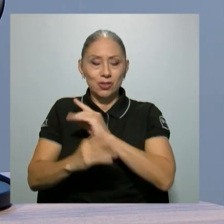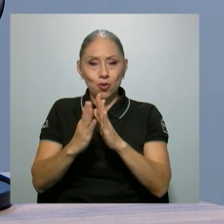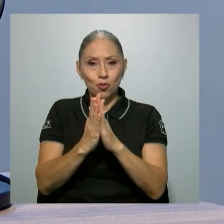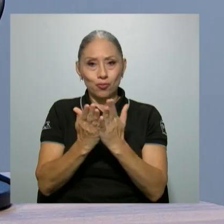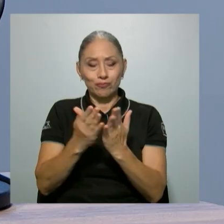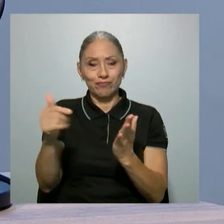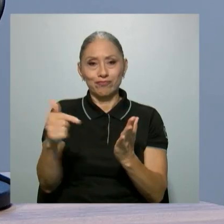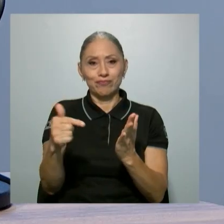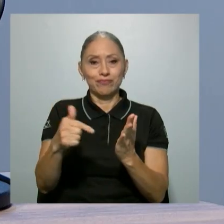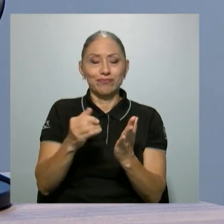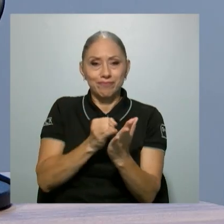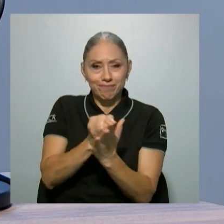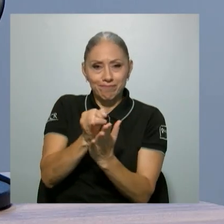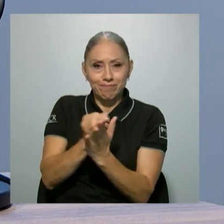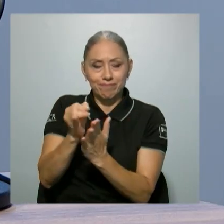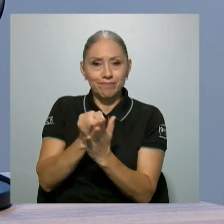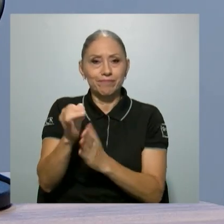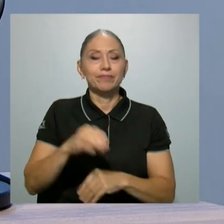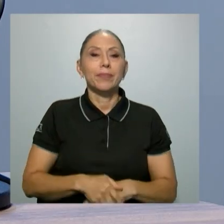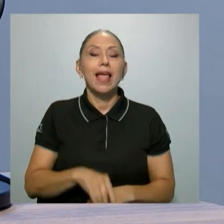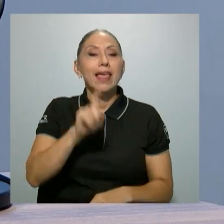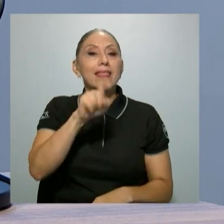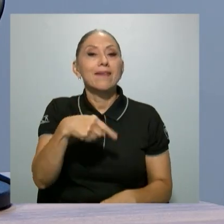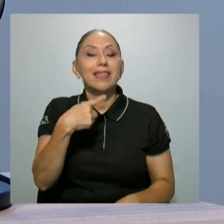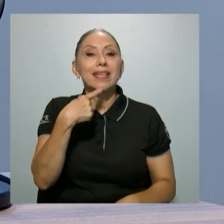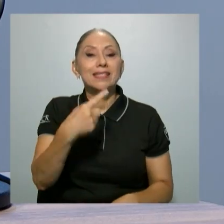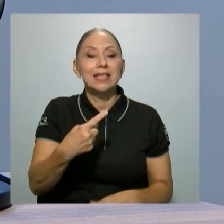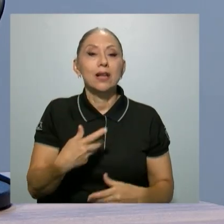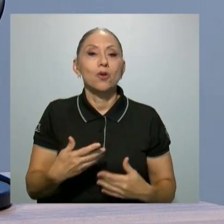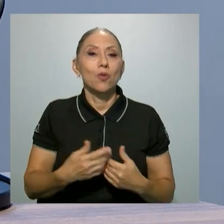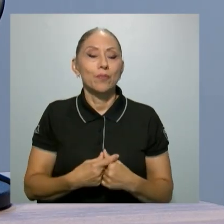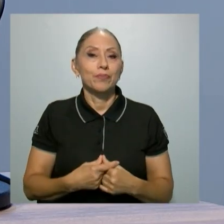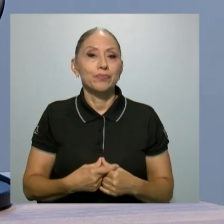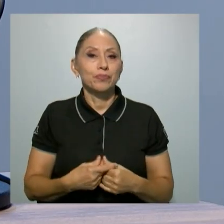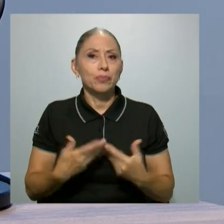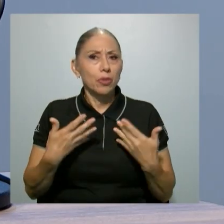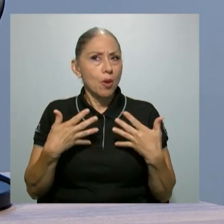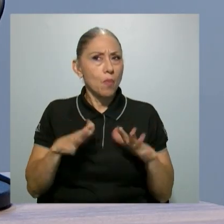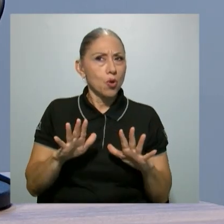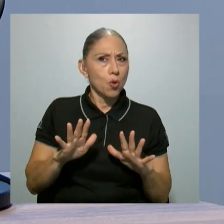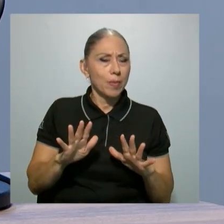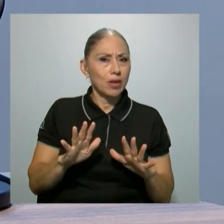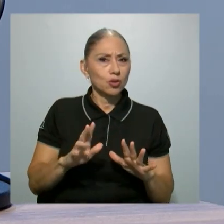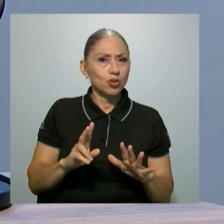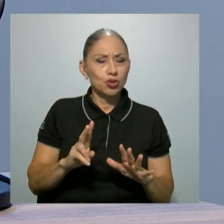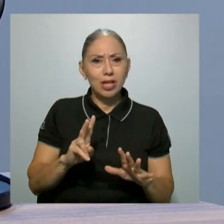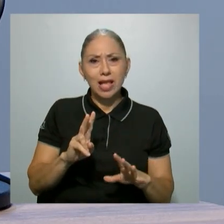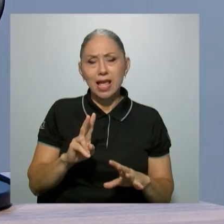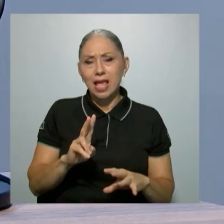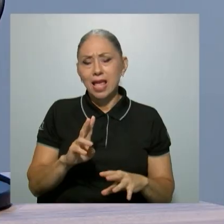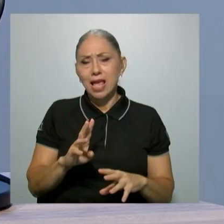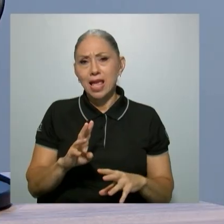Hay que decirlo, por lo menos en 2 años, y no sé si antes ocurría,